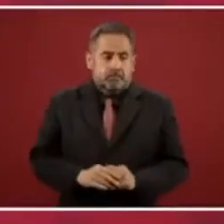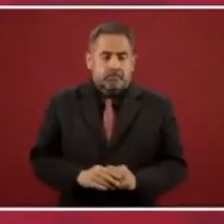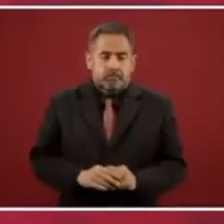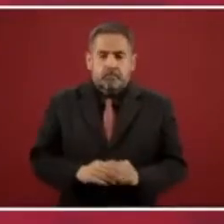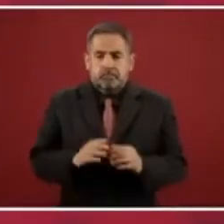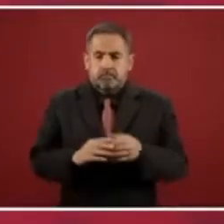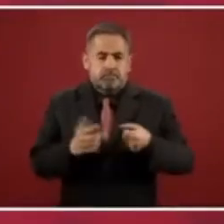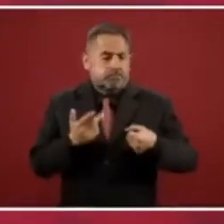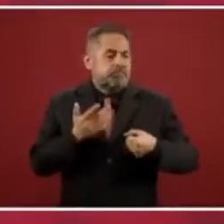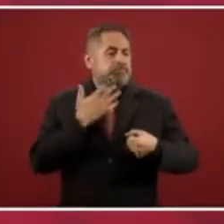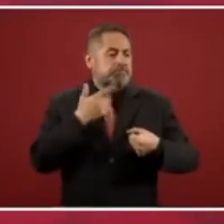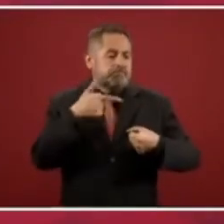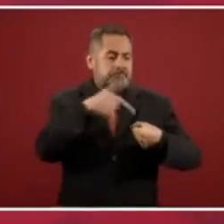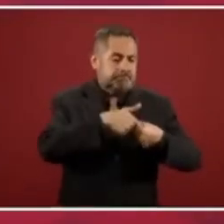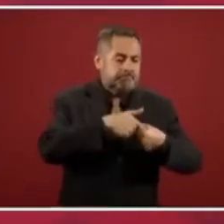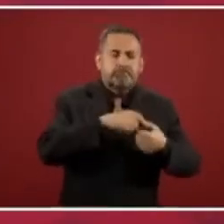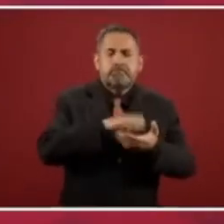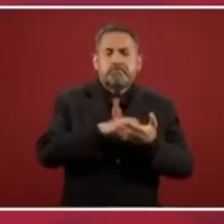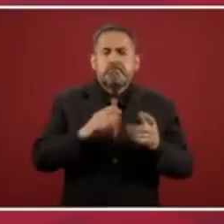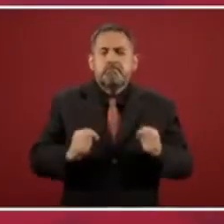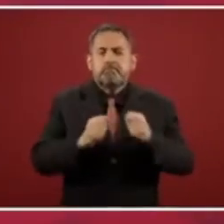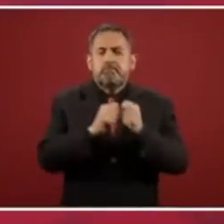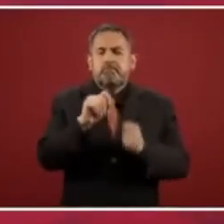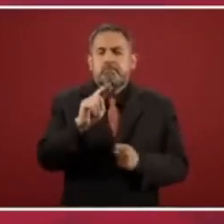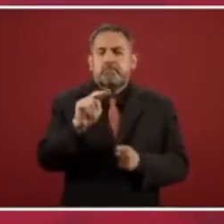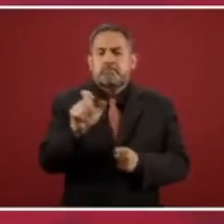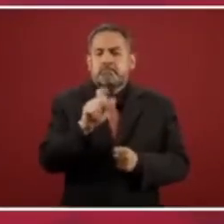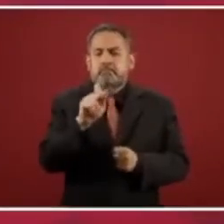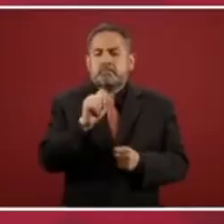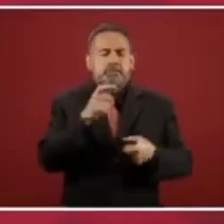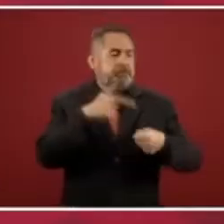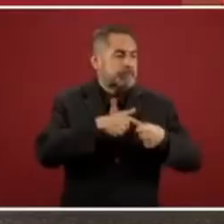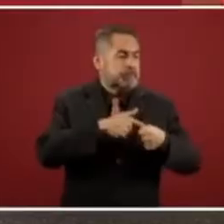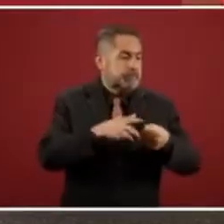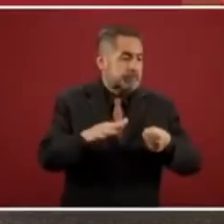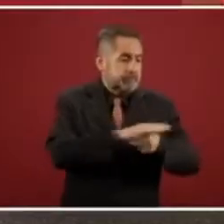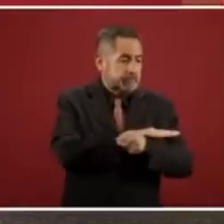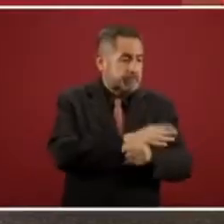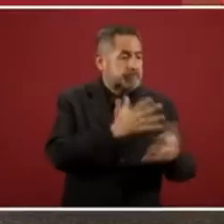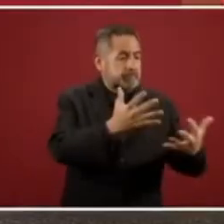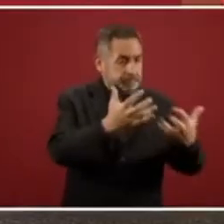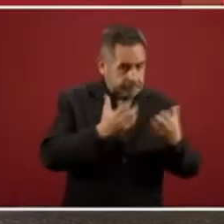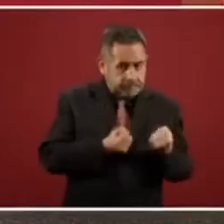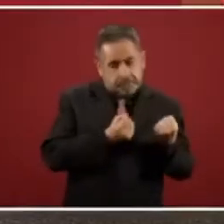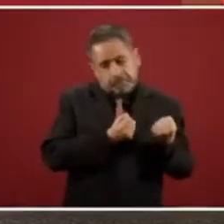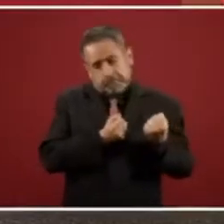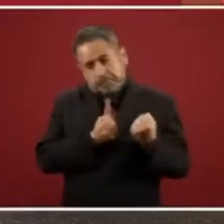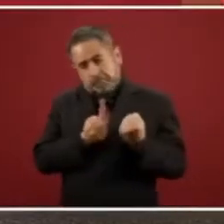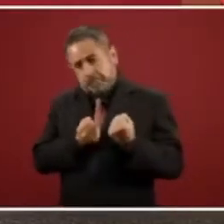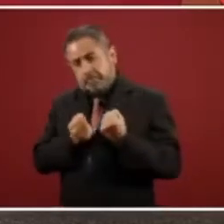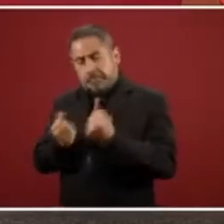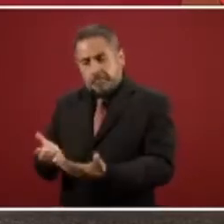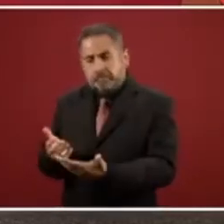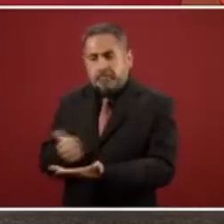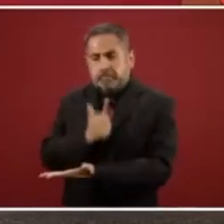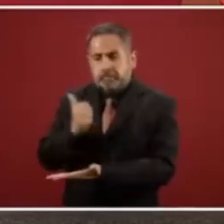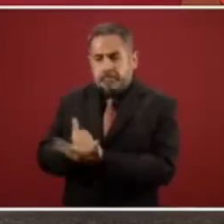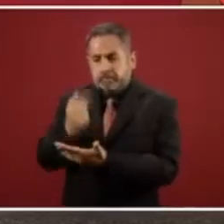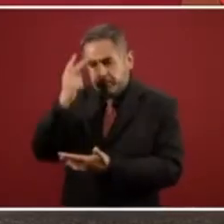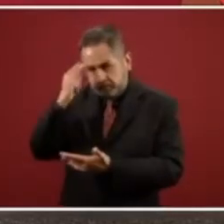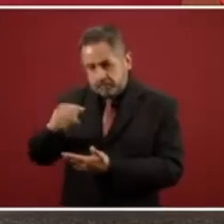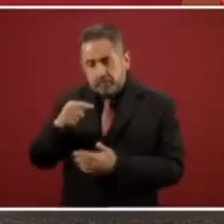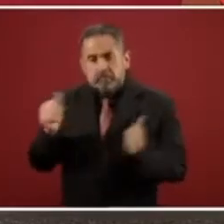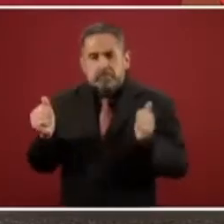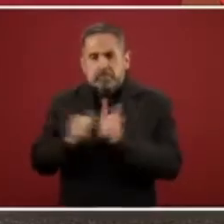Cargan, por ejemplo, en Tuxpan y traen la gasolina a la Ciudad de México. Y